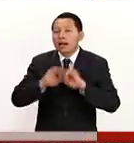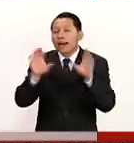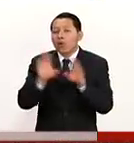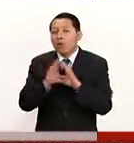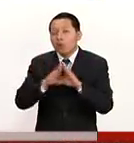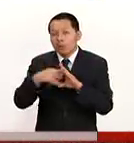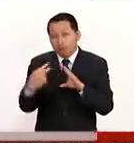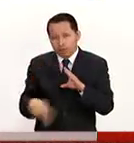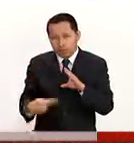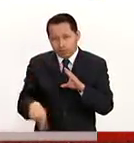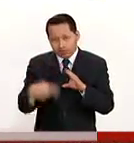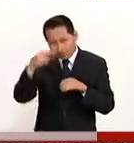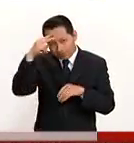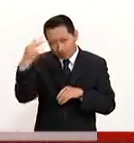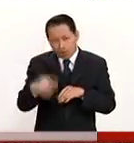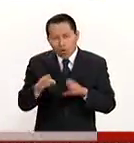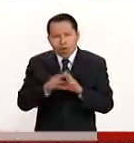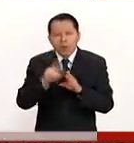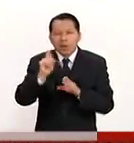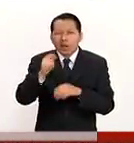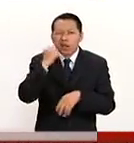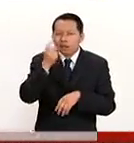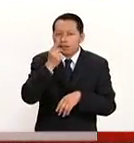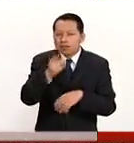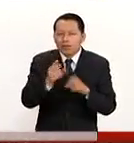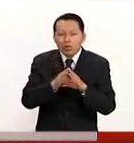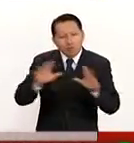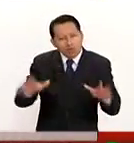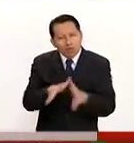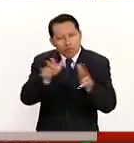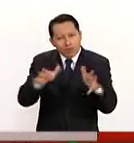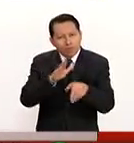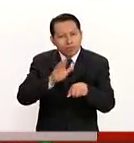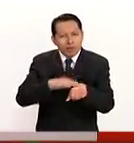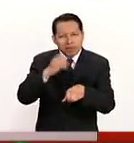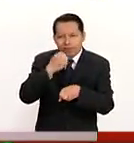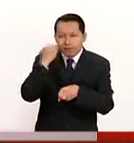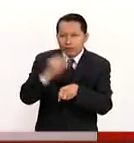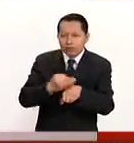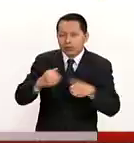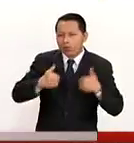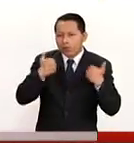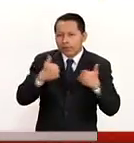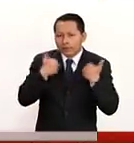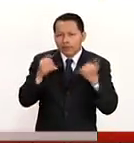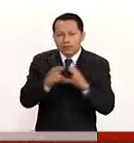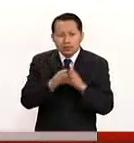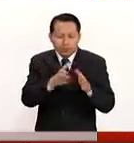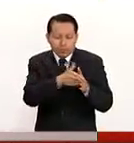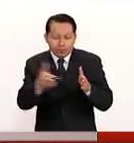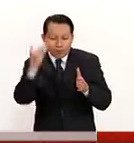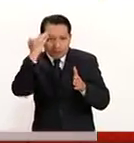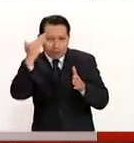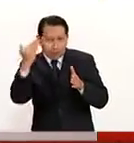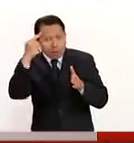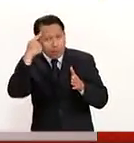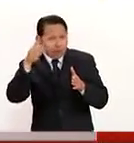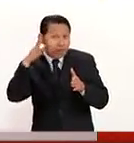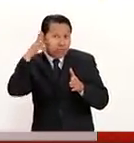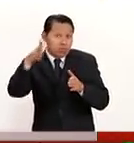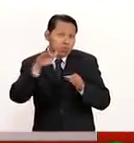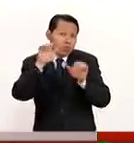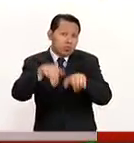nuestro país? ¿Qué significaría fomentar a más estudiantes y jóvenes en su etapa ya pues laboral, ¿no? Con